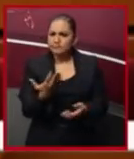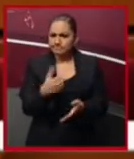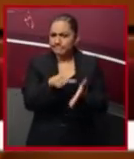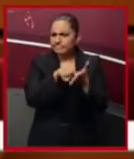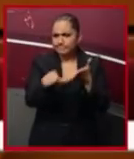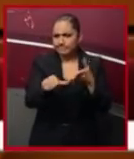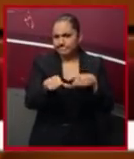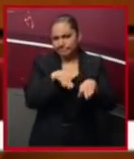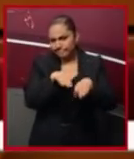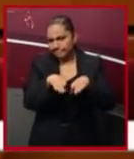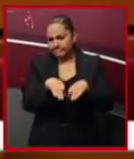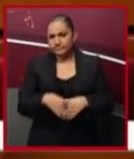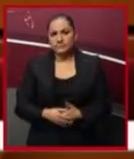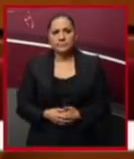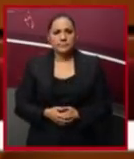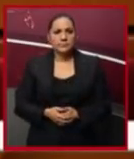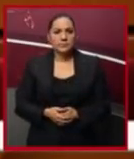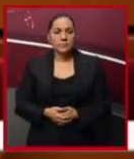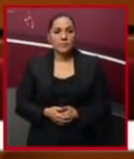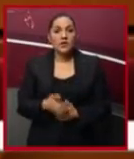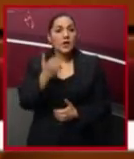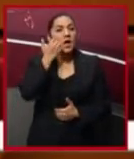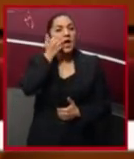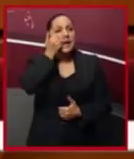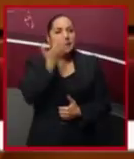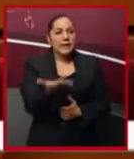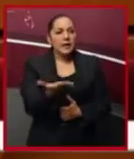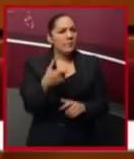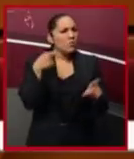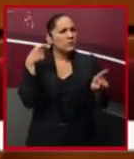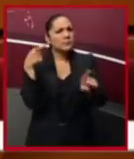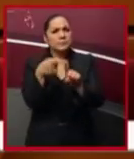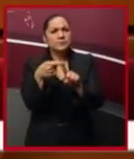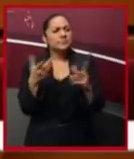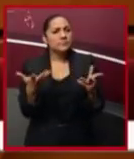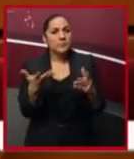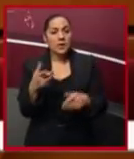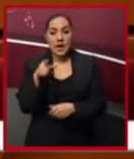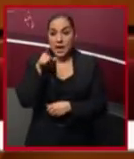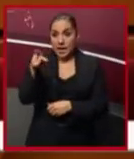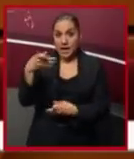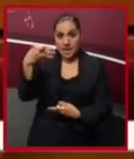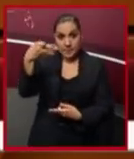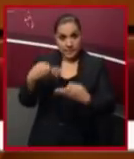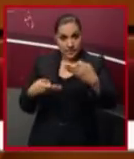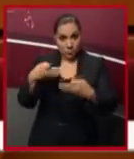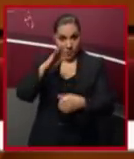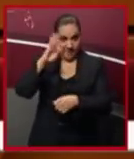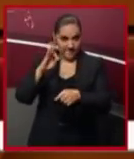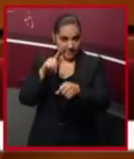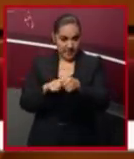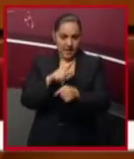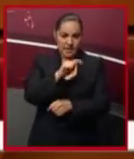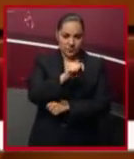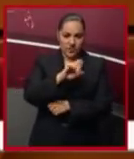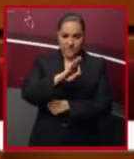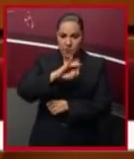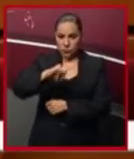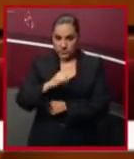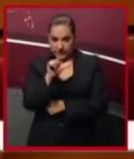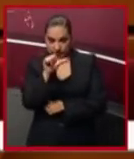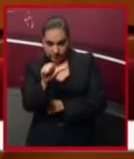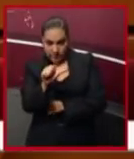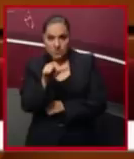Se busca que las autoridades, concretamente el Tribunal Federal de Justicia Administrativa, tenga